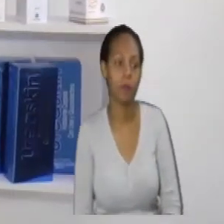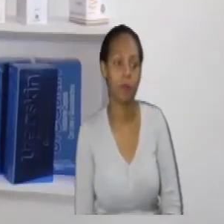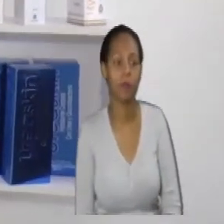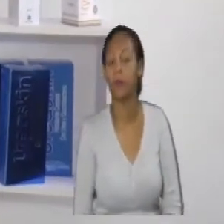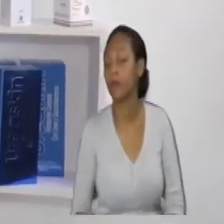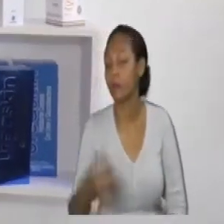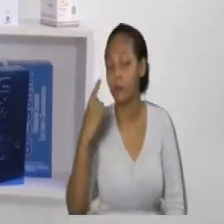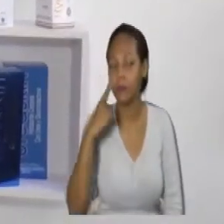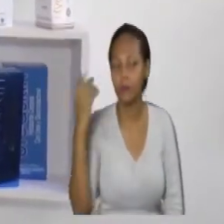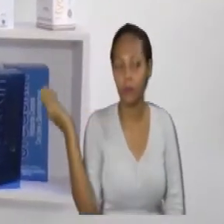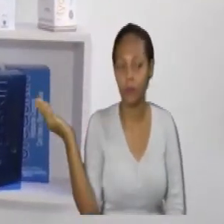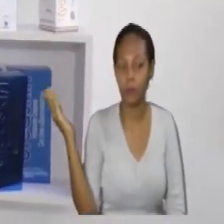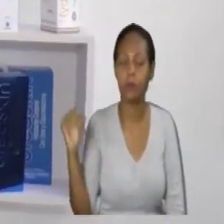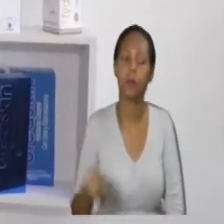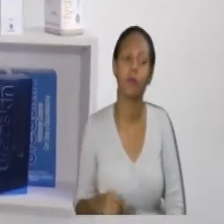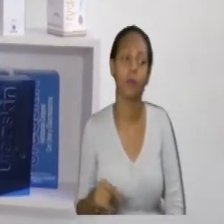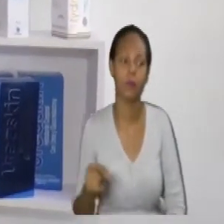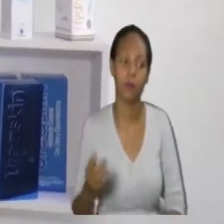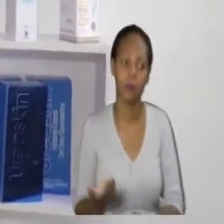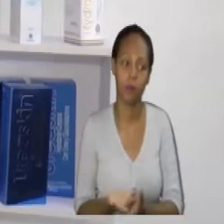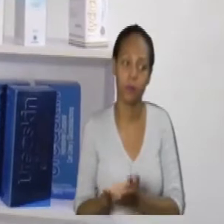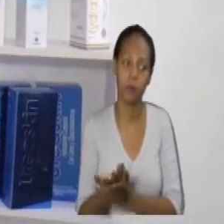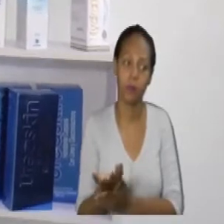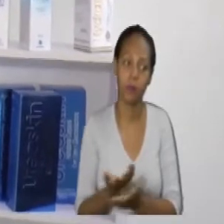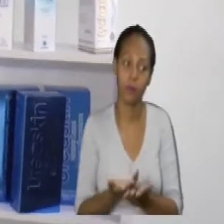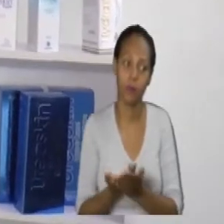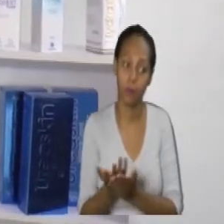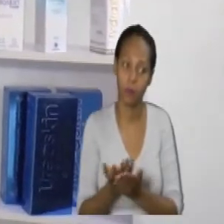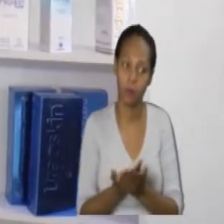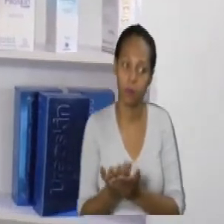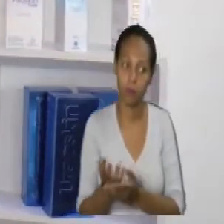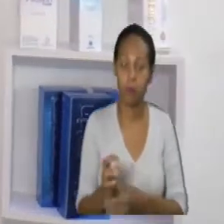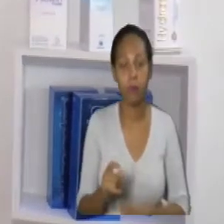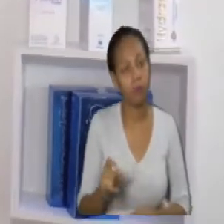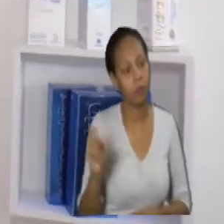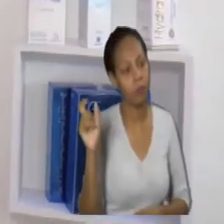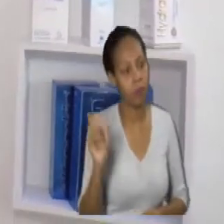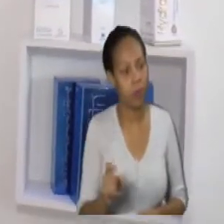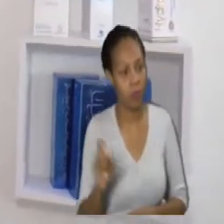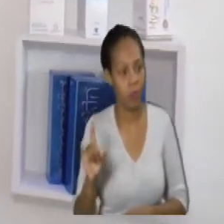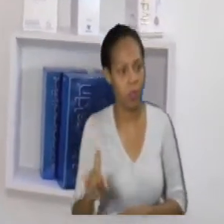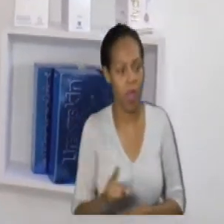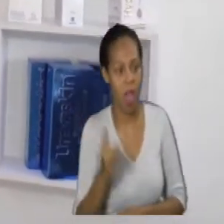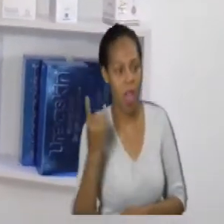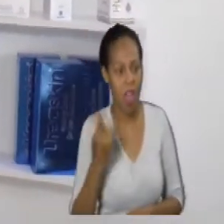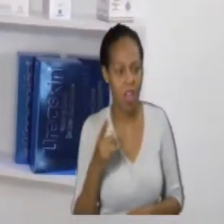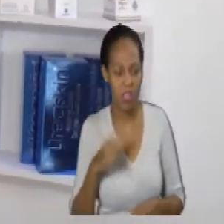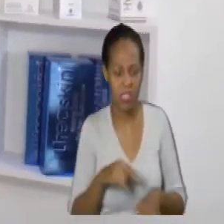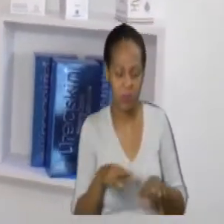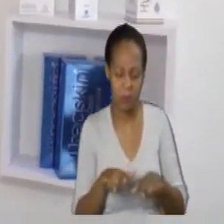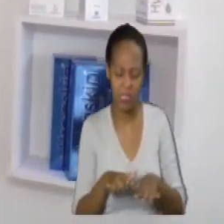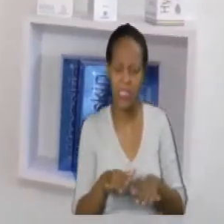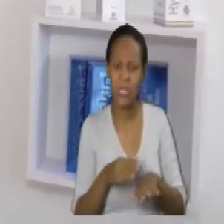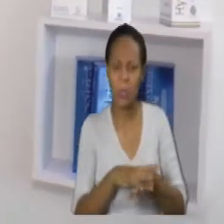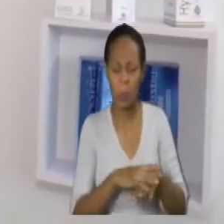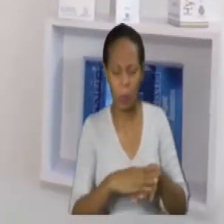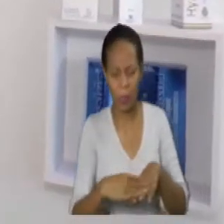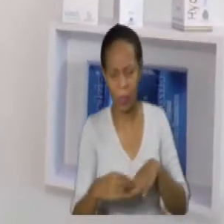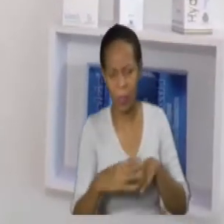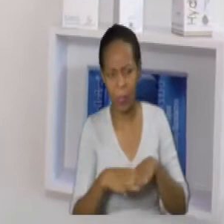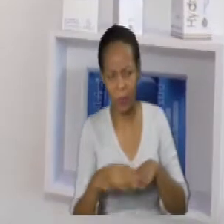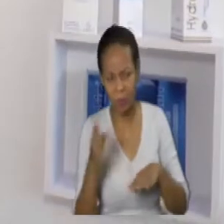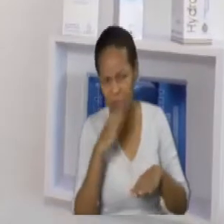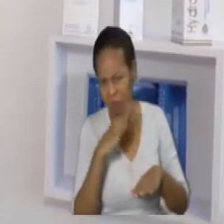bastante recomendado para una persona que tenga sudoración en los pies, que tenga mal olor en los